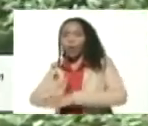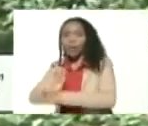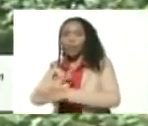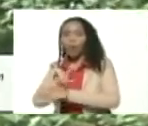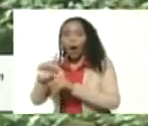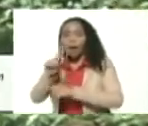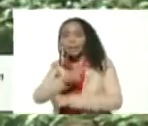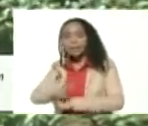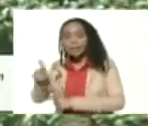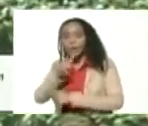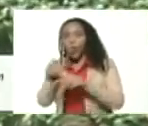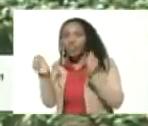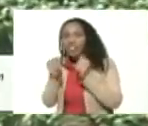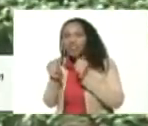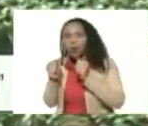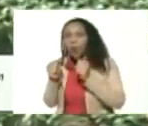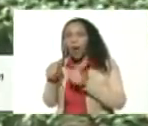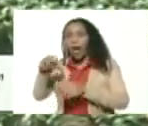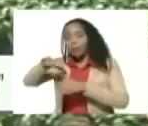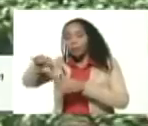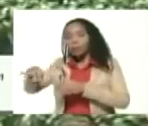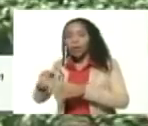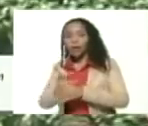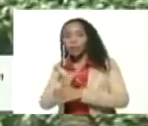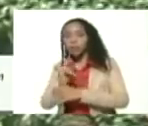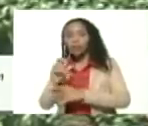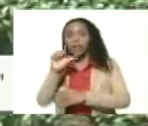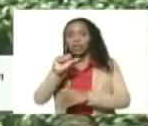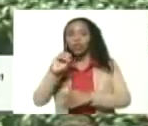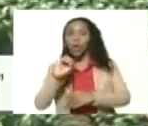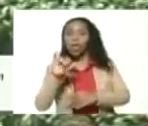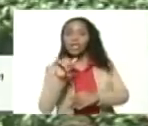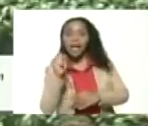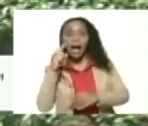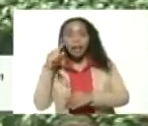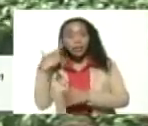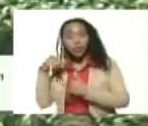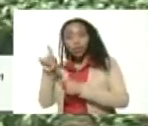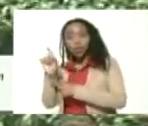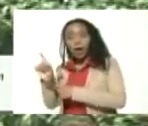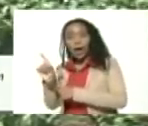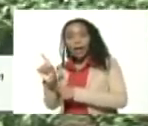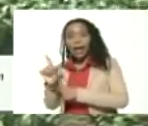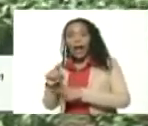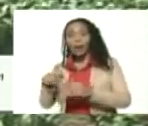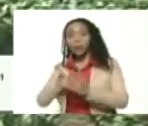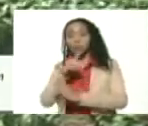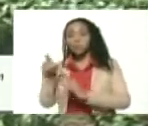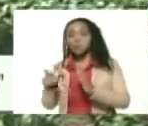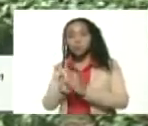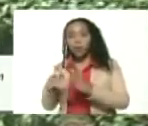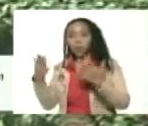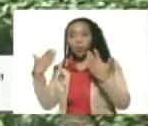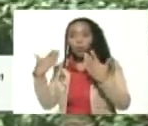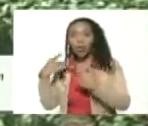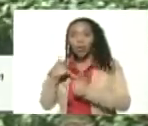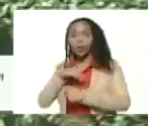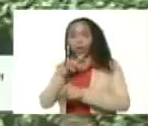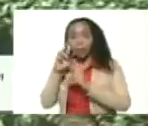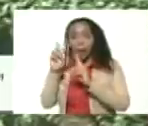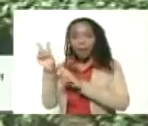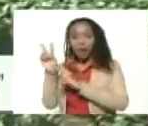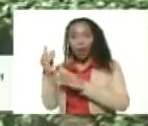de invierno con la siembra de soya, porque aquí inclusive sembramos soya en pleno verano. Y ahorita usted va a ver